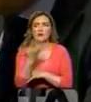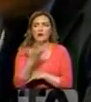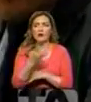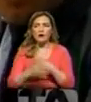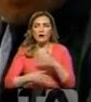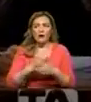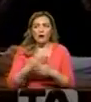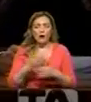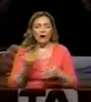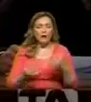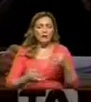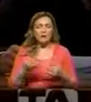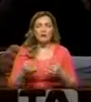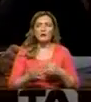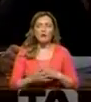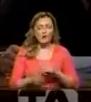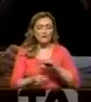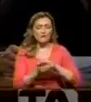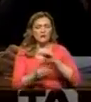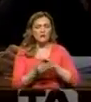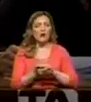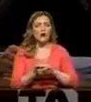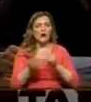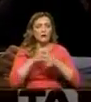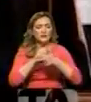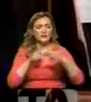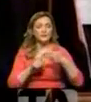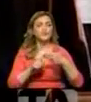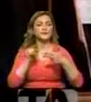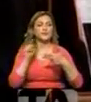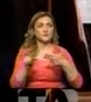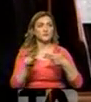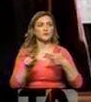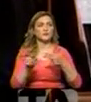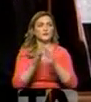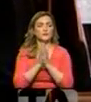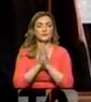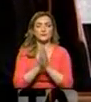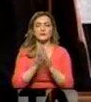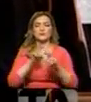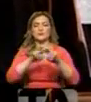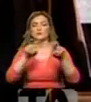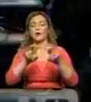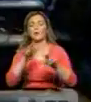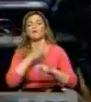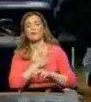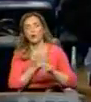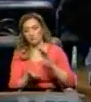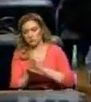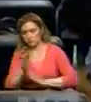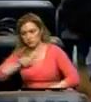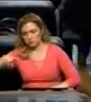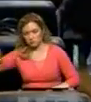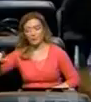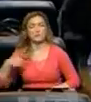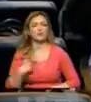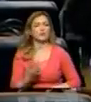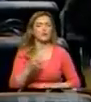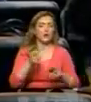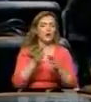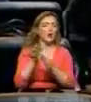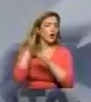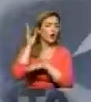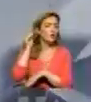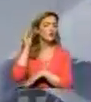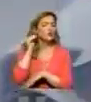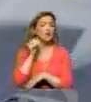Sobornos. Por tres ocasiones, el juez Iván León solicitó que el público abandonara la sala para escuchar los resultados de trabajos que involucraban